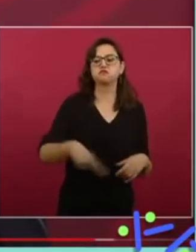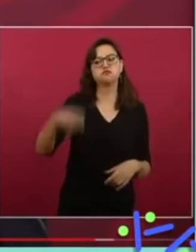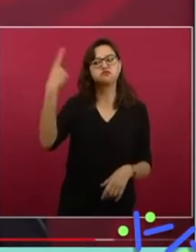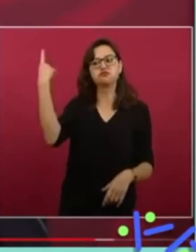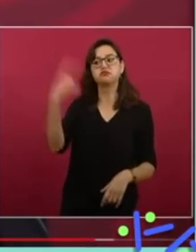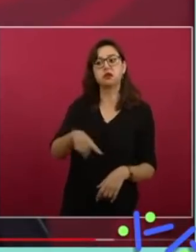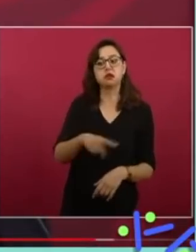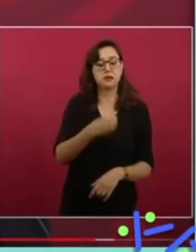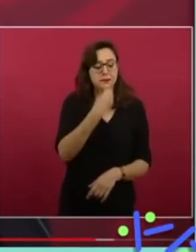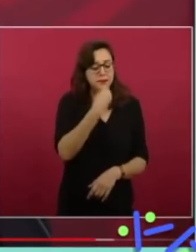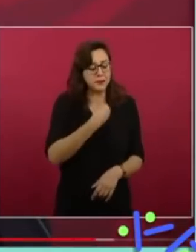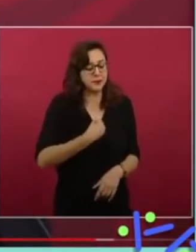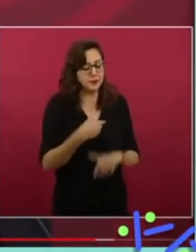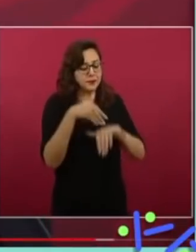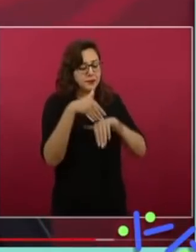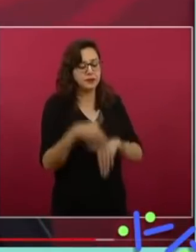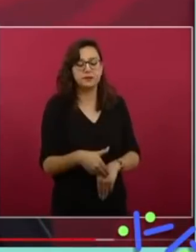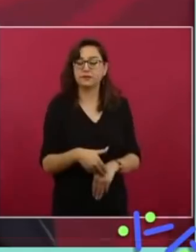patria,